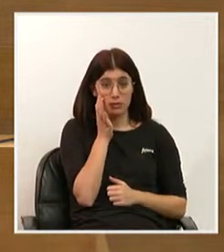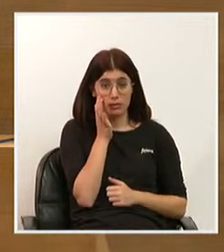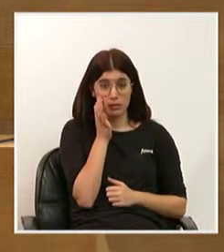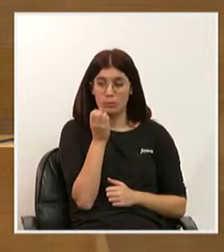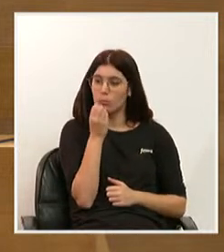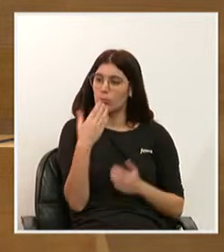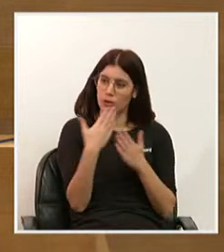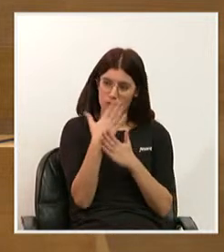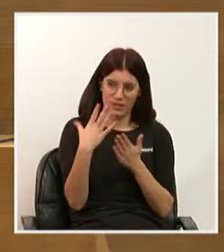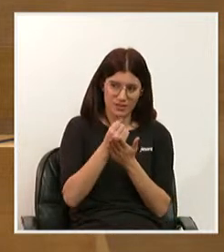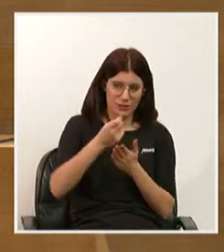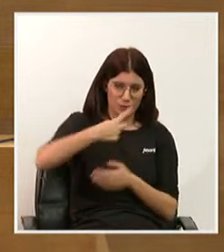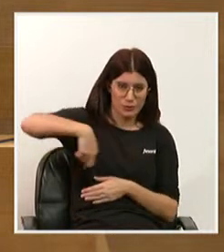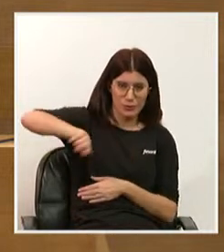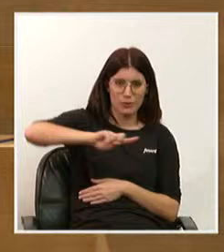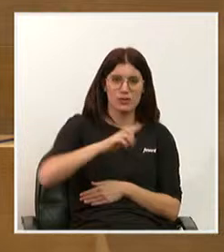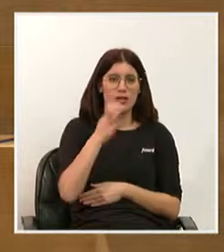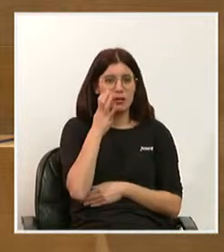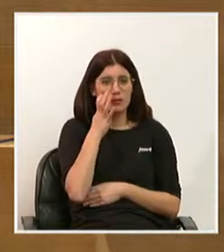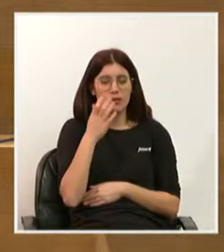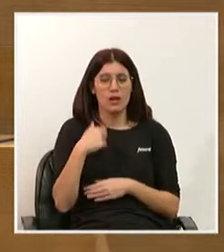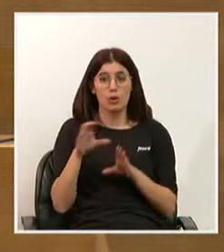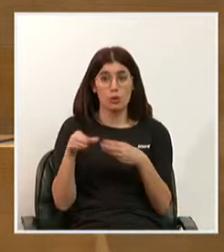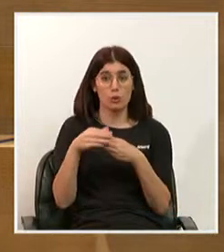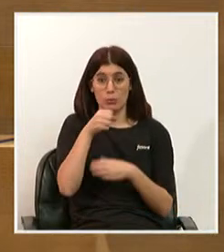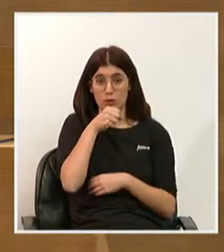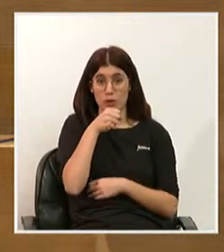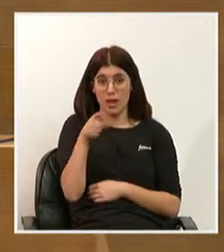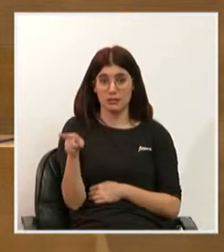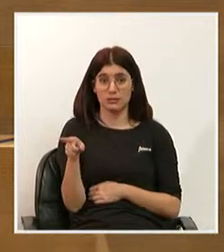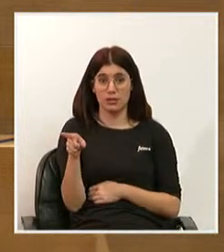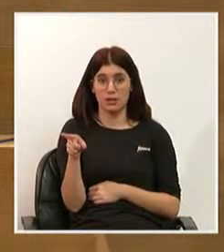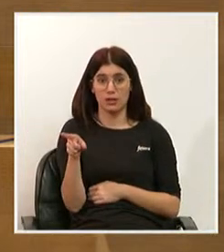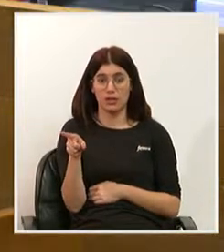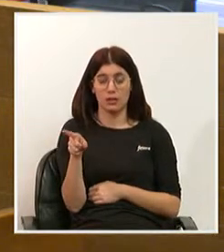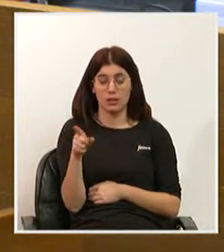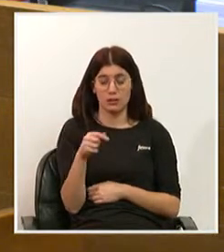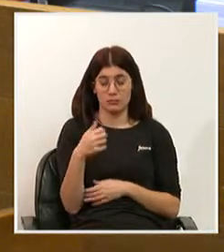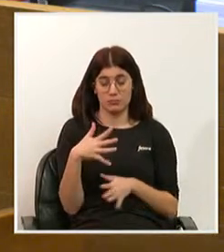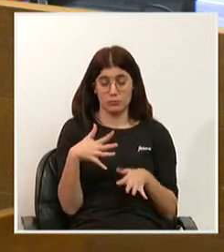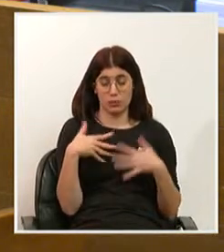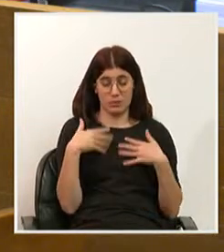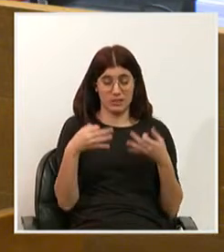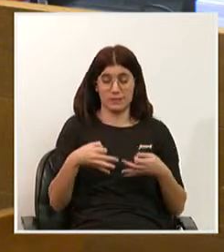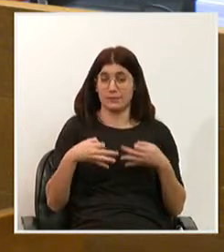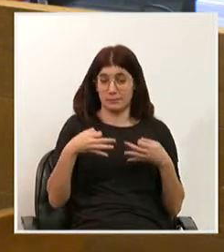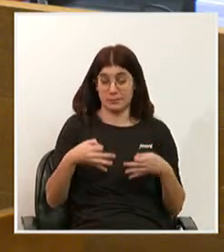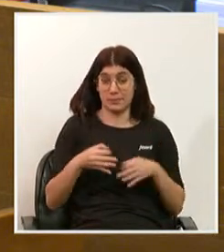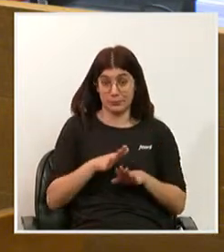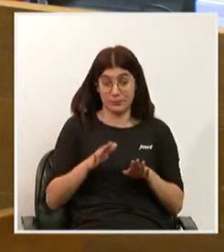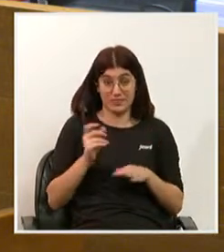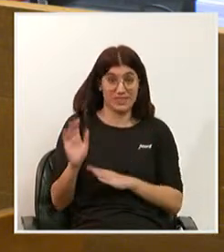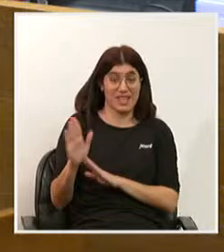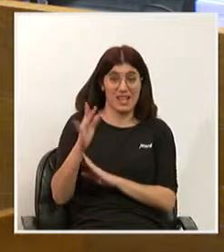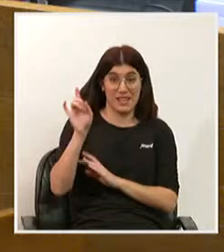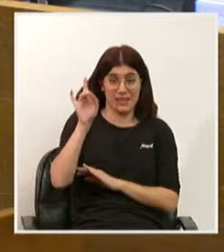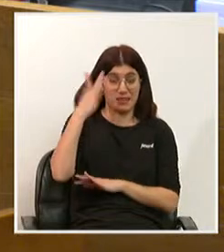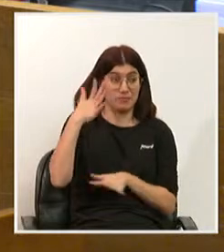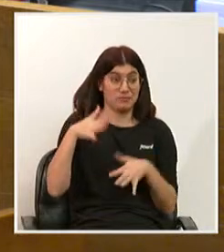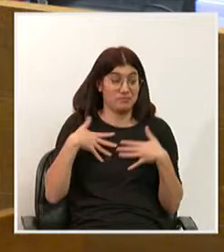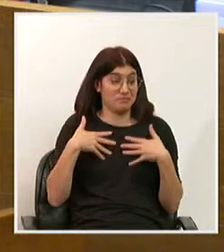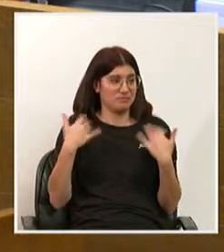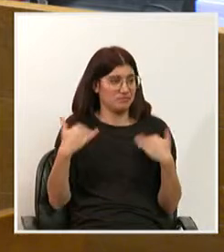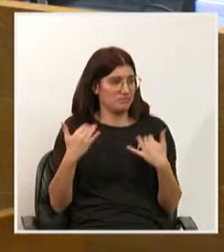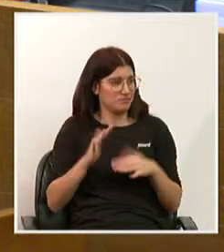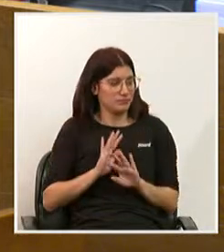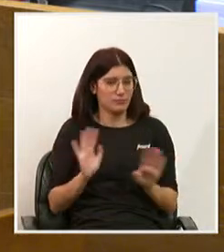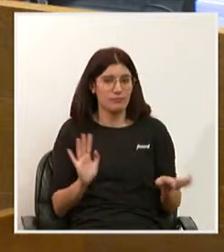días a todos lo primero la verdad es que el partido socialista nunca deja de sorprenderme y con esta iniciativa pues no iban a ser menos